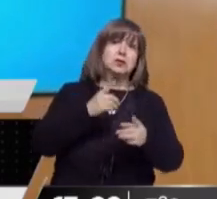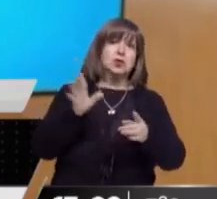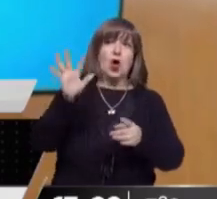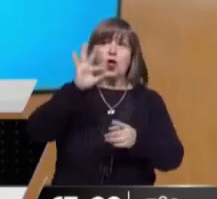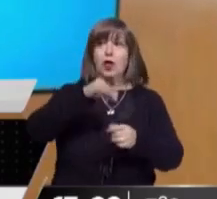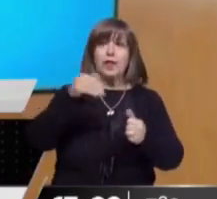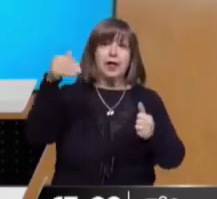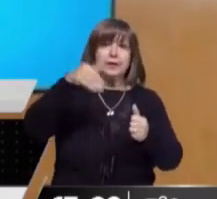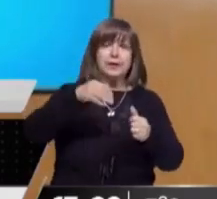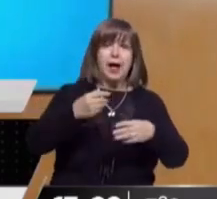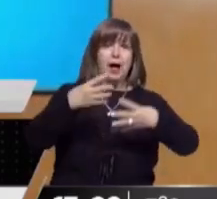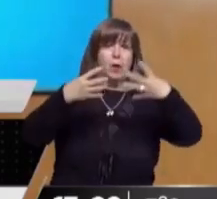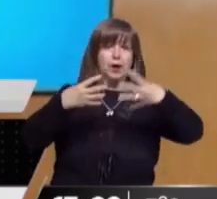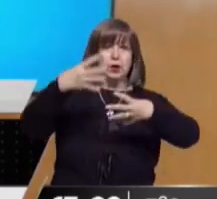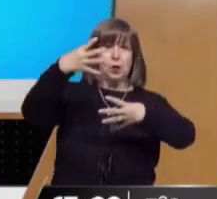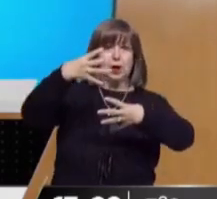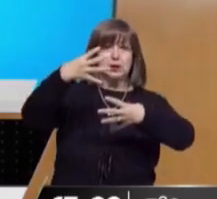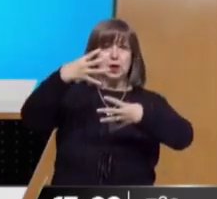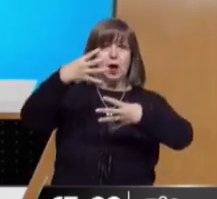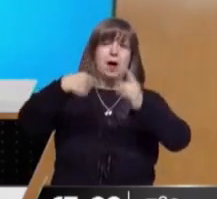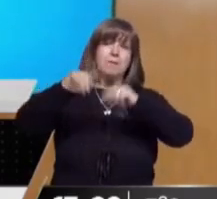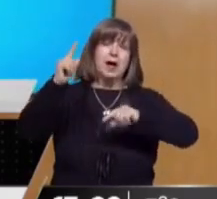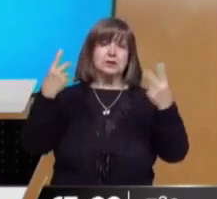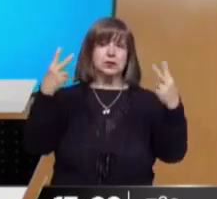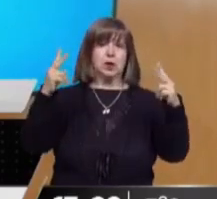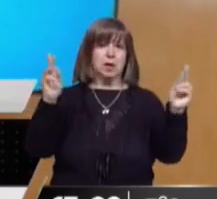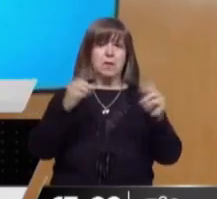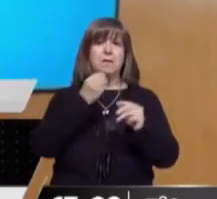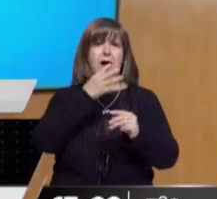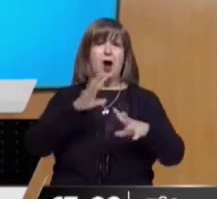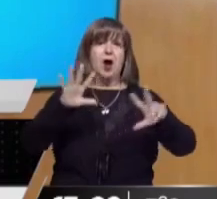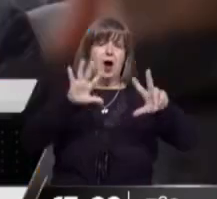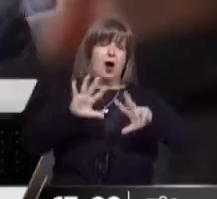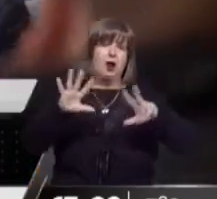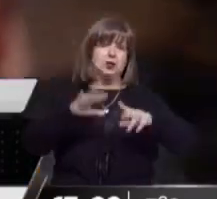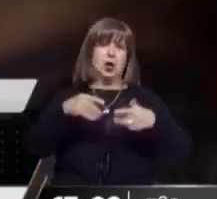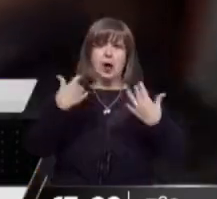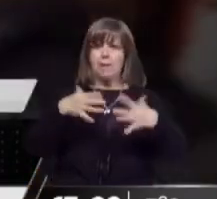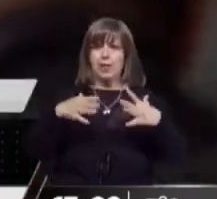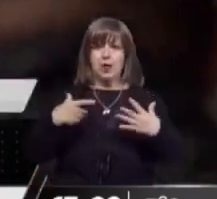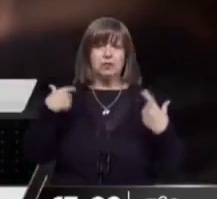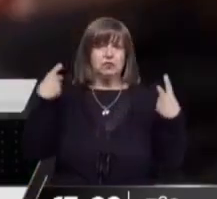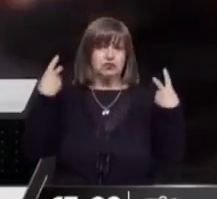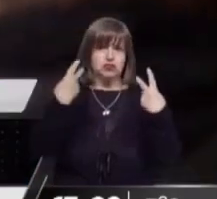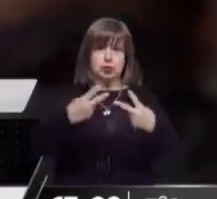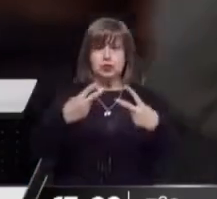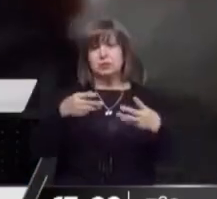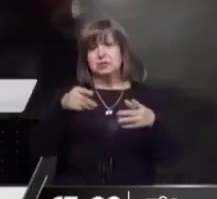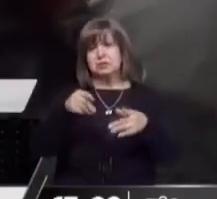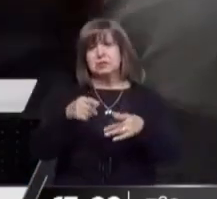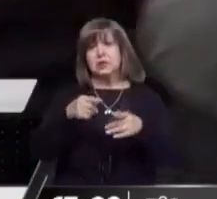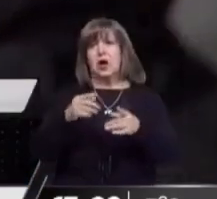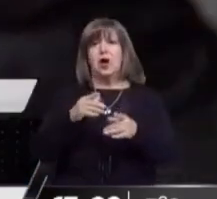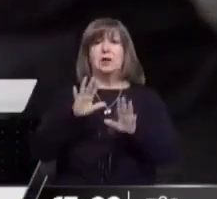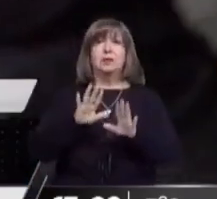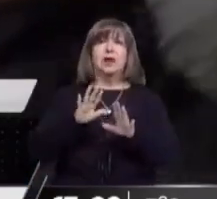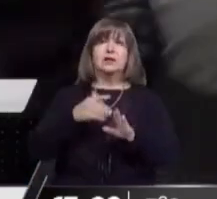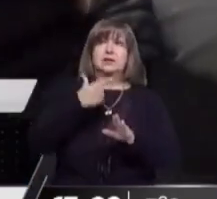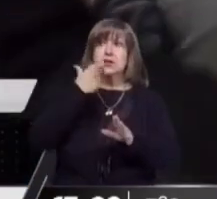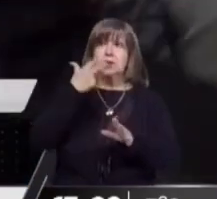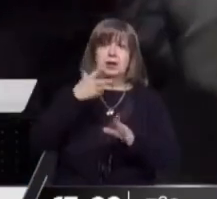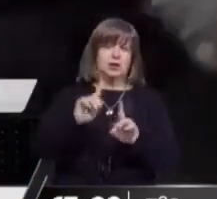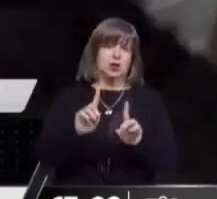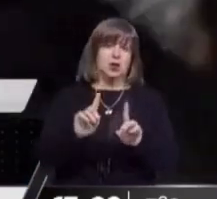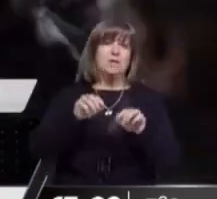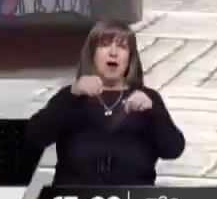días a la ciudad, sumado a los turistas, y que tenga la posibilidad de hacer las compras aquí y no tenga que desplazarse a un centro comercial afuera de la ciudad.